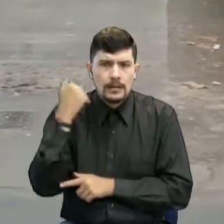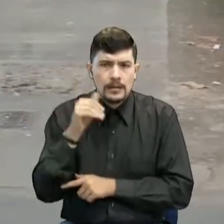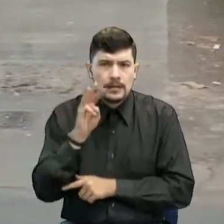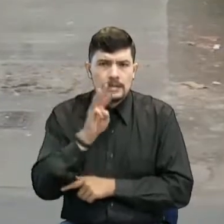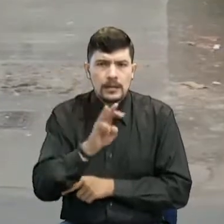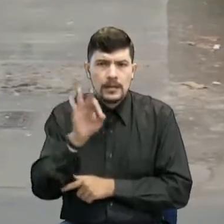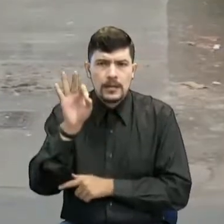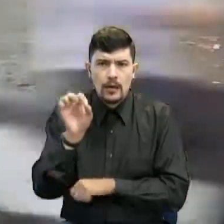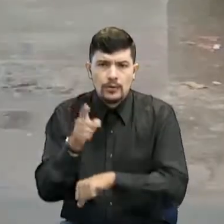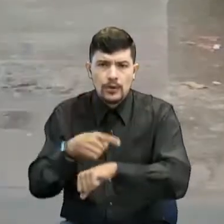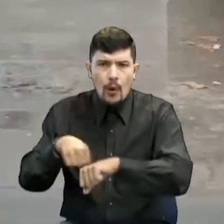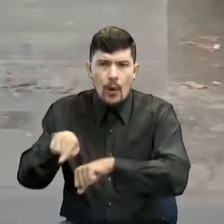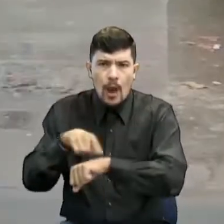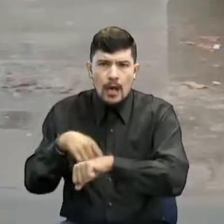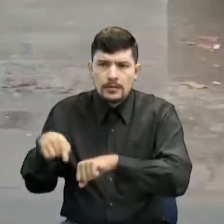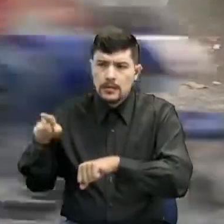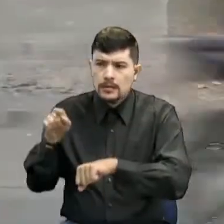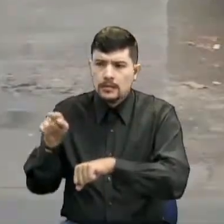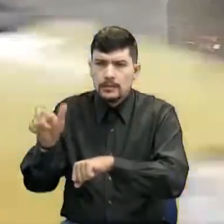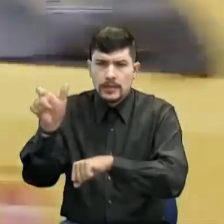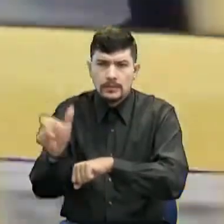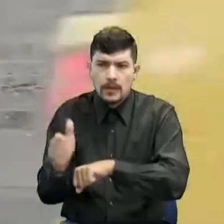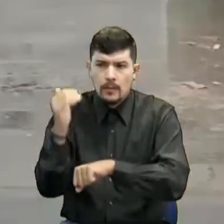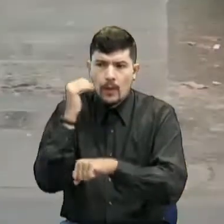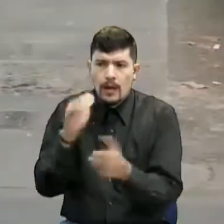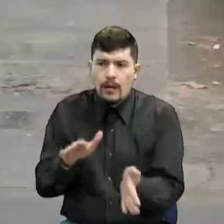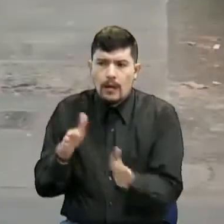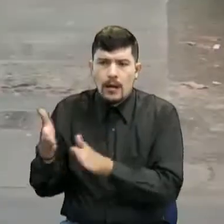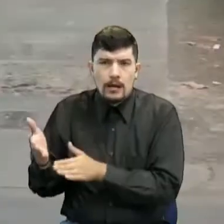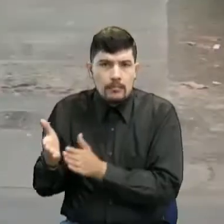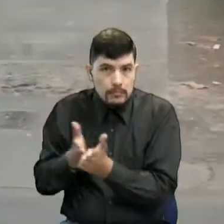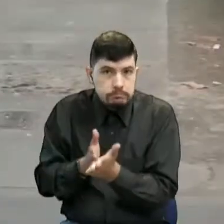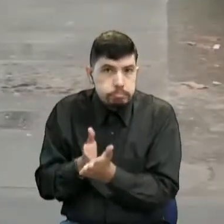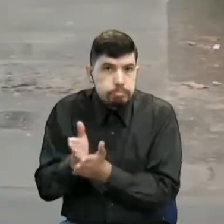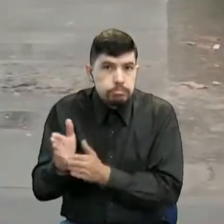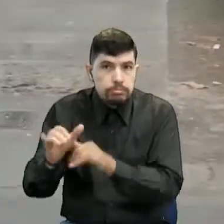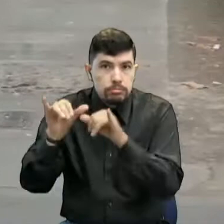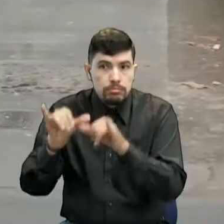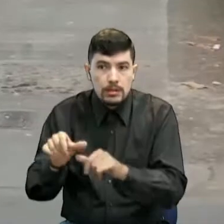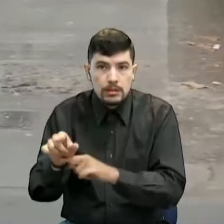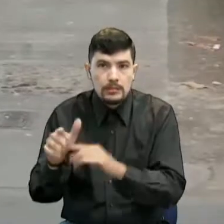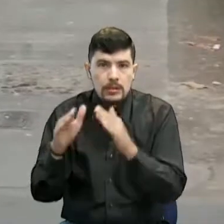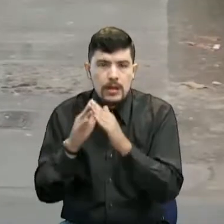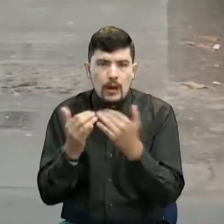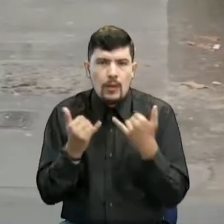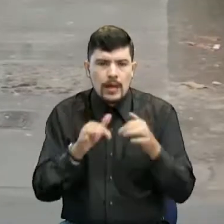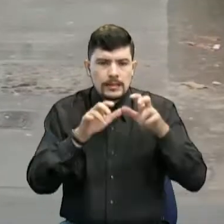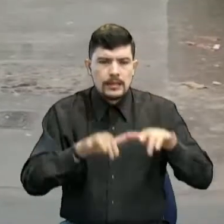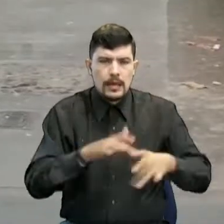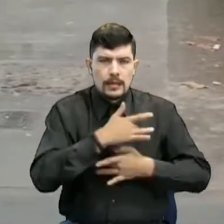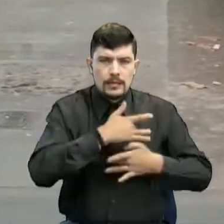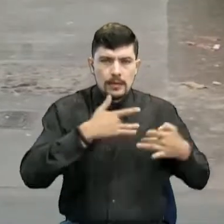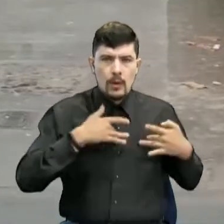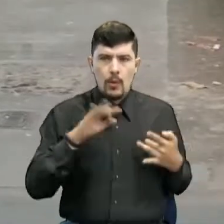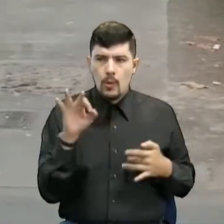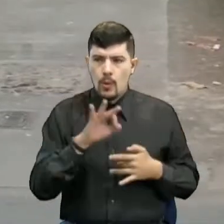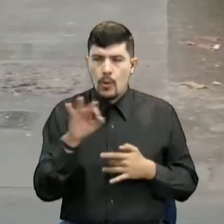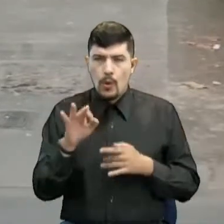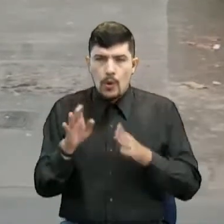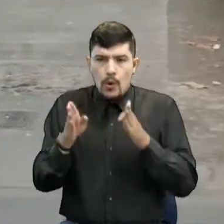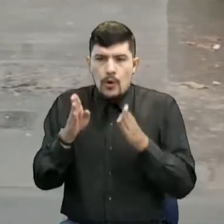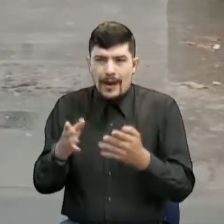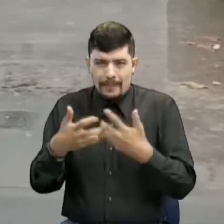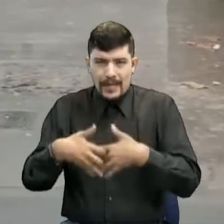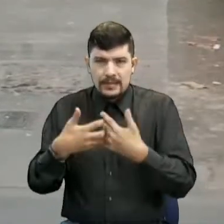murió y aún se encuentra en esta vivienda las autoridades y las servicios fúnebres no han venido a recoger el cadáver